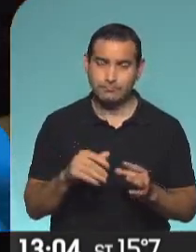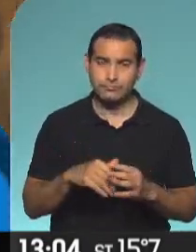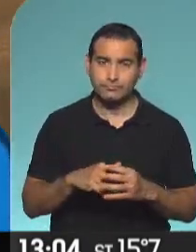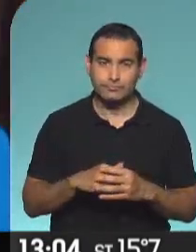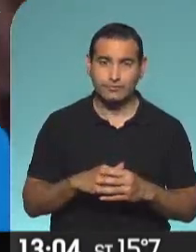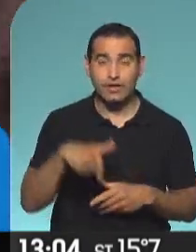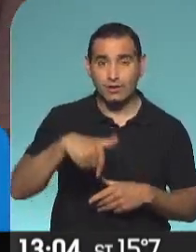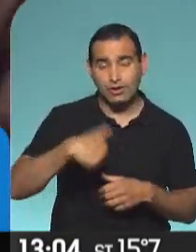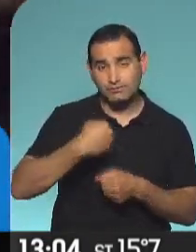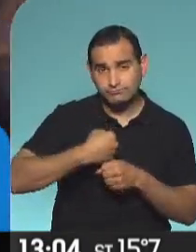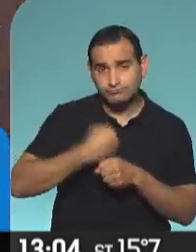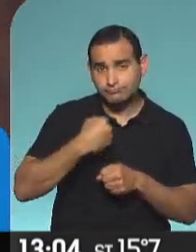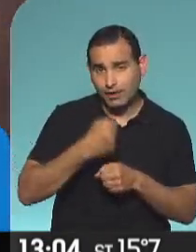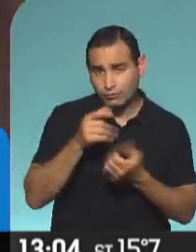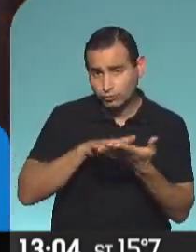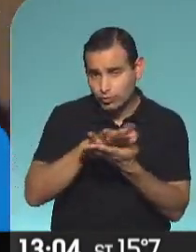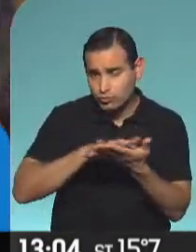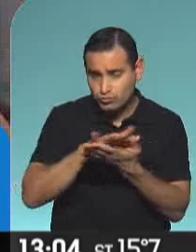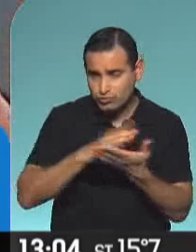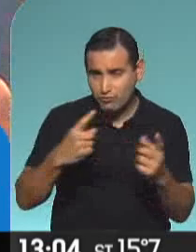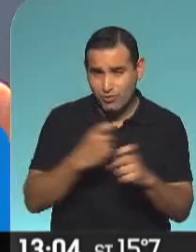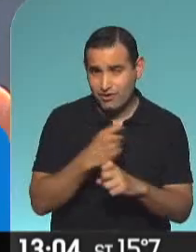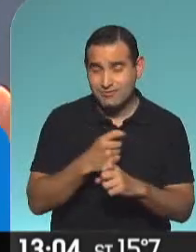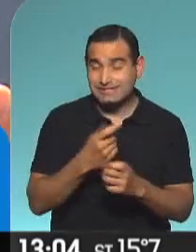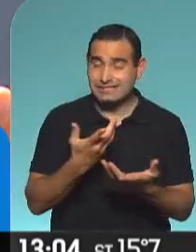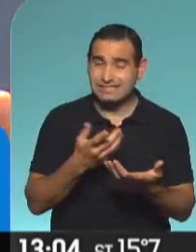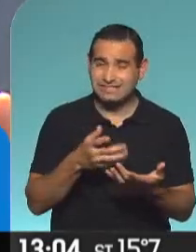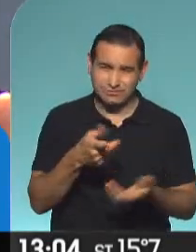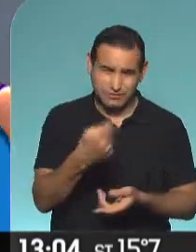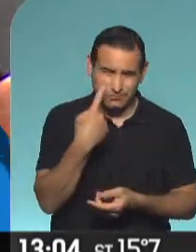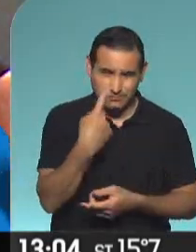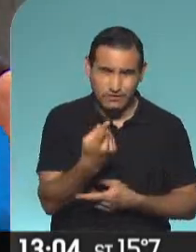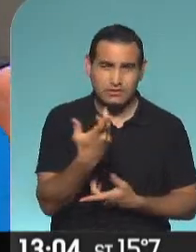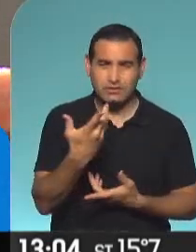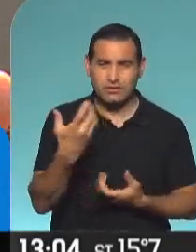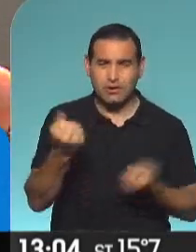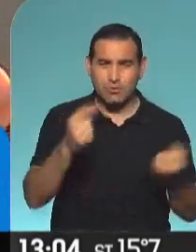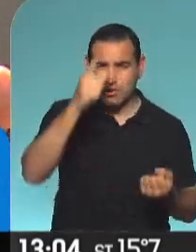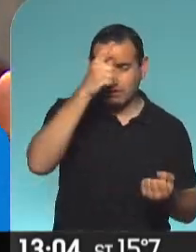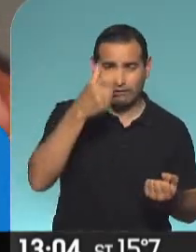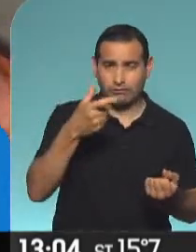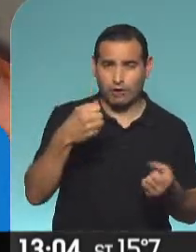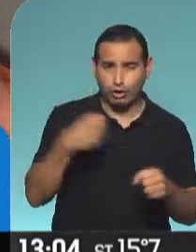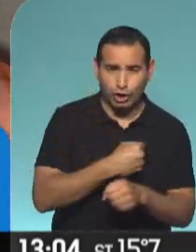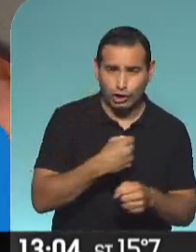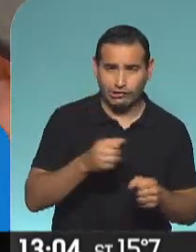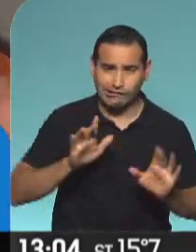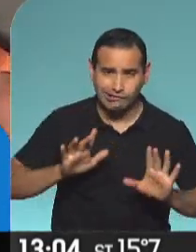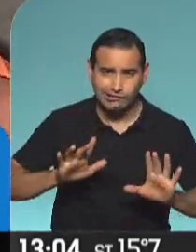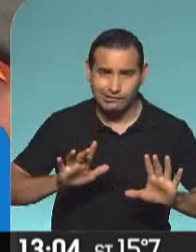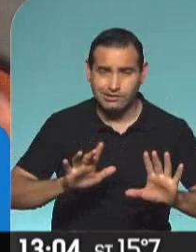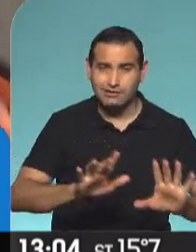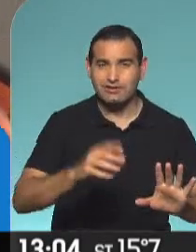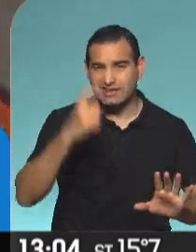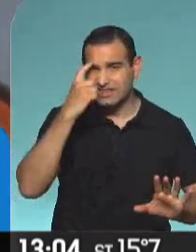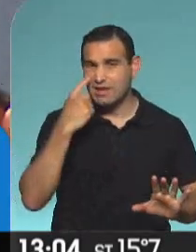estamos trabajando para resolver esa situación, una situación que ustedes vieron, patrullero que no funciona, que hay que empujarlo, más de